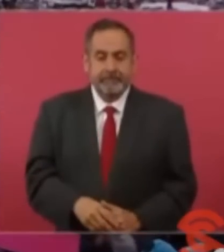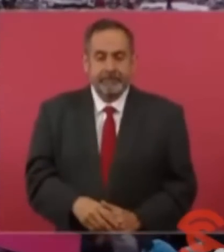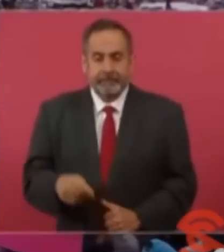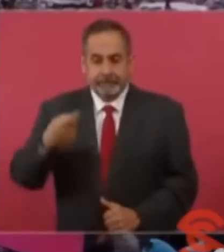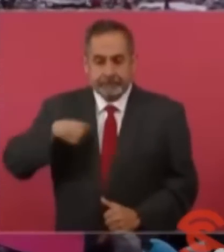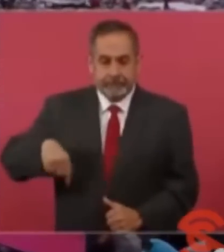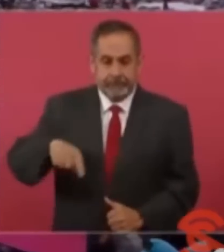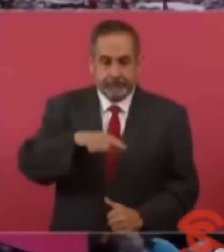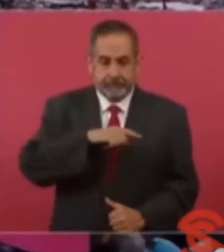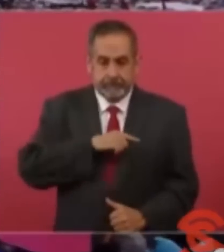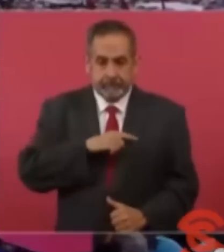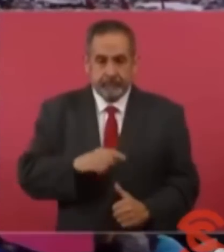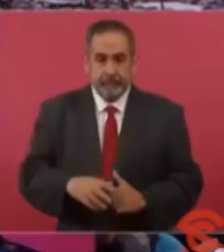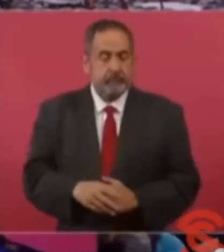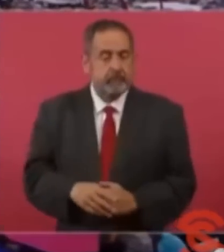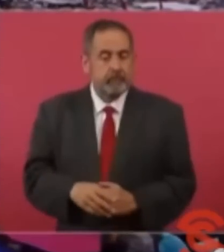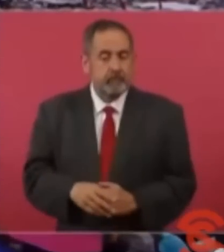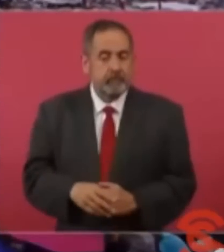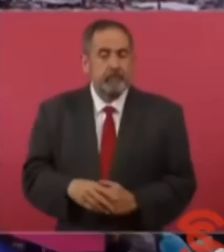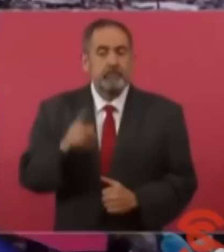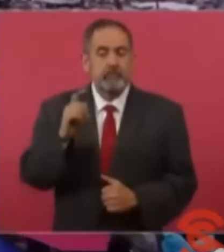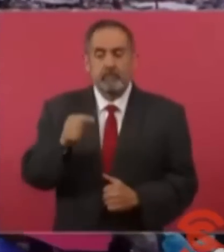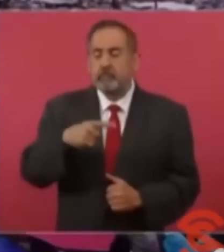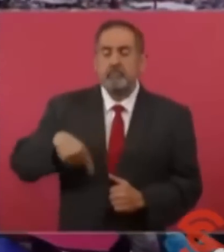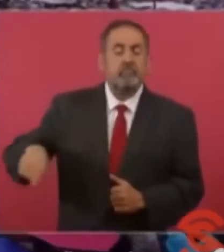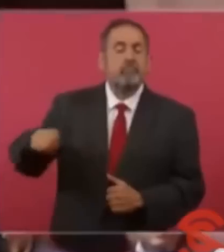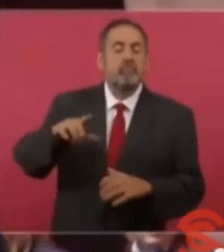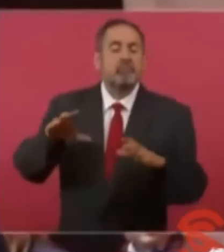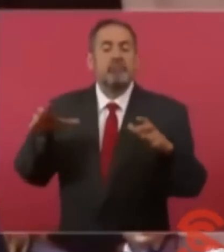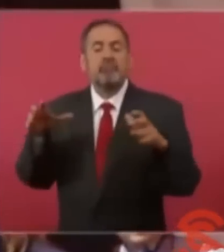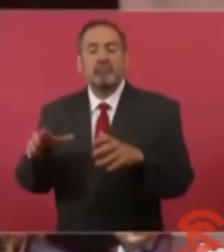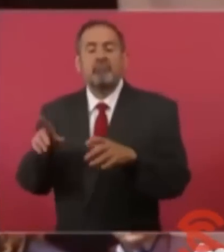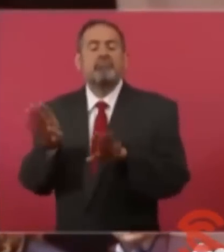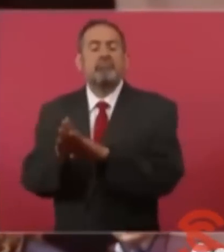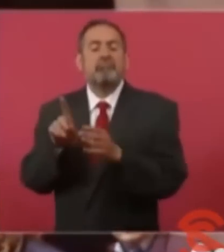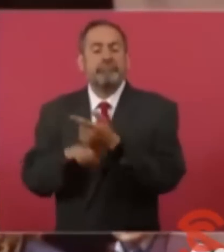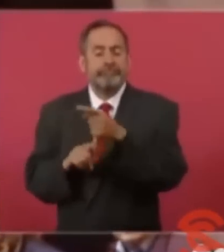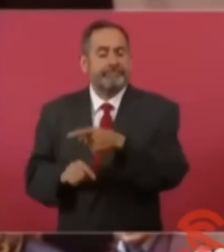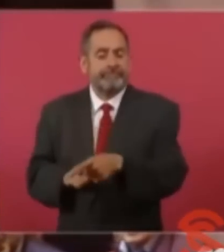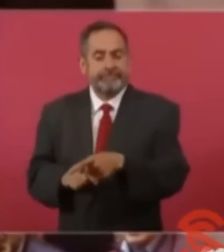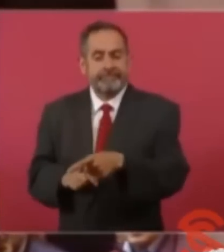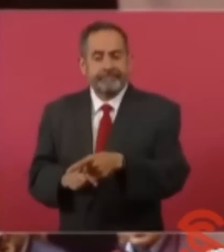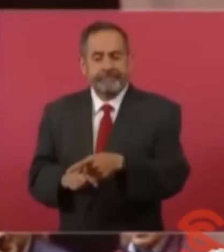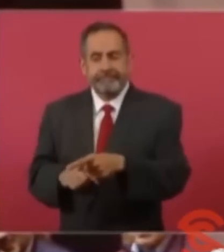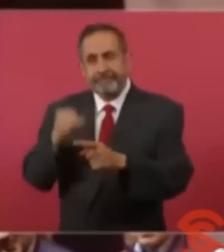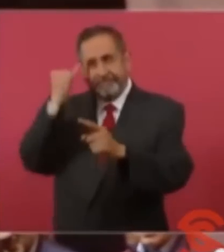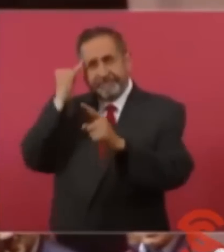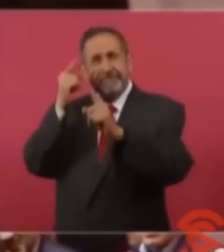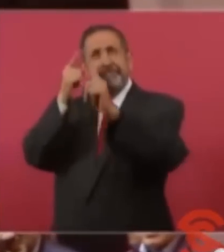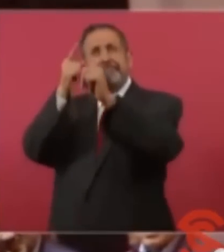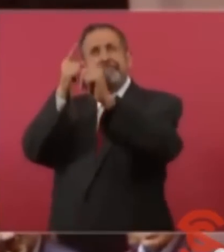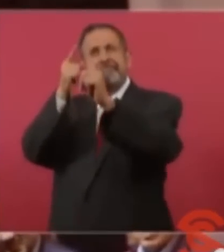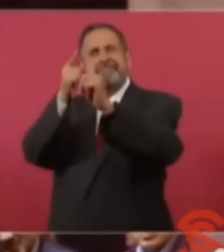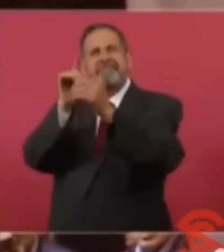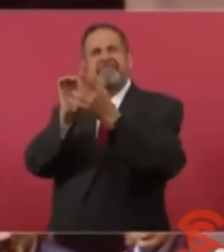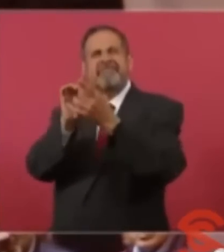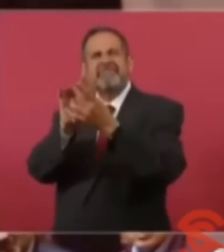nosotros no debemos apartarnos de nuestros ideales